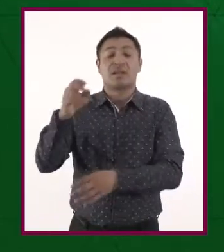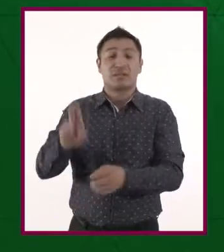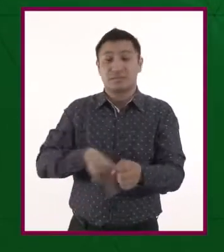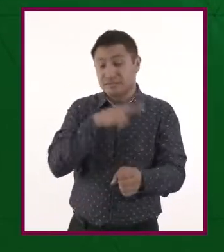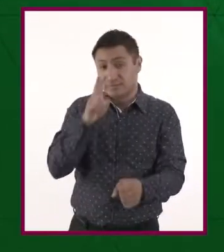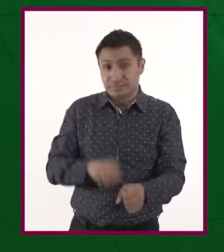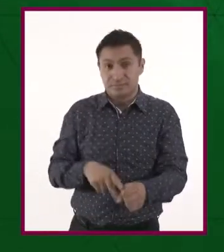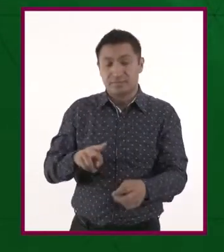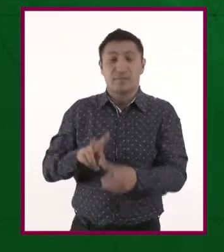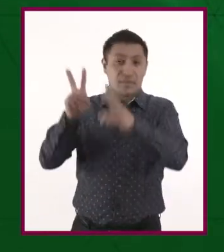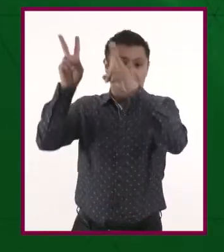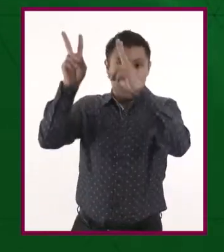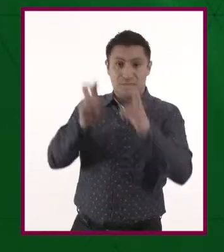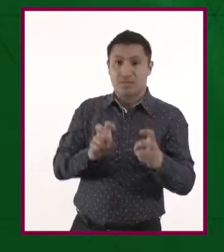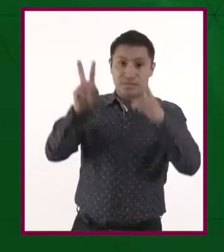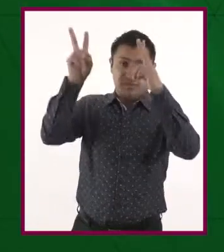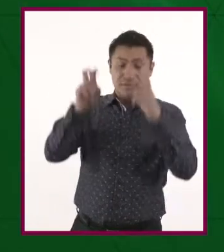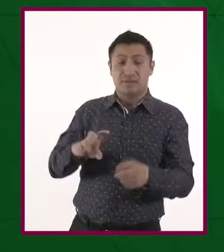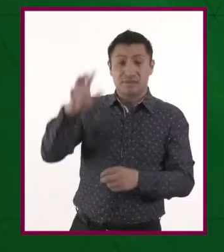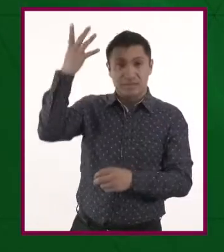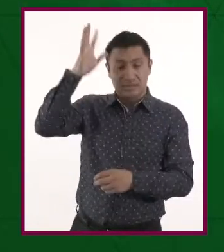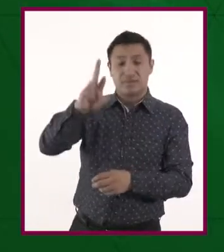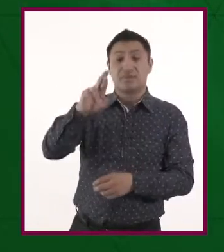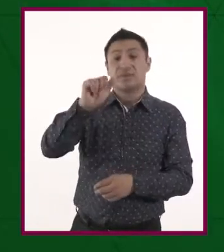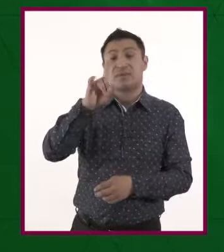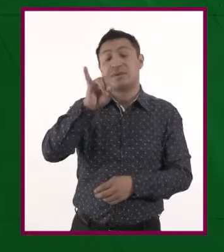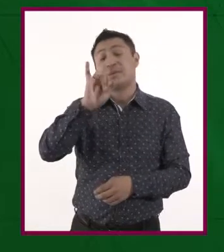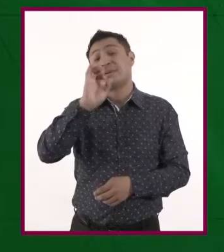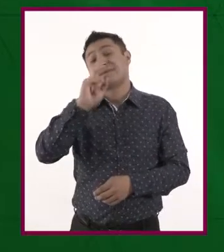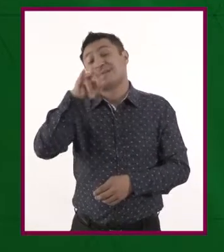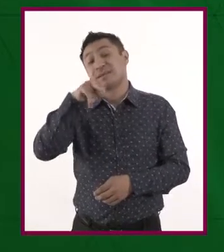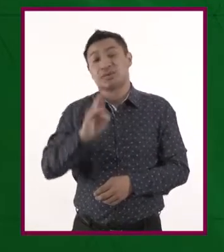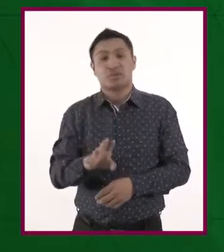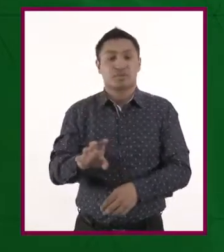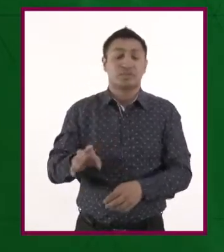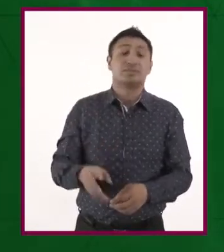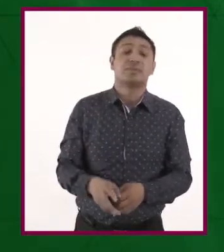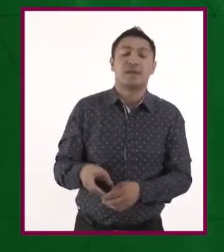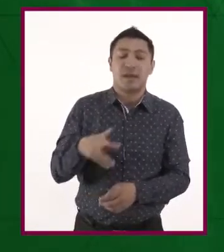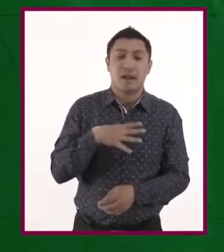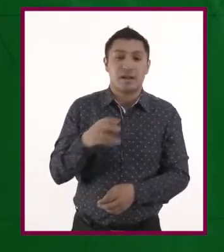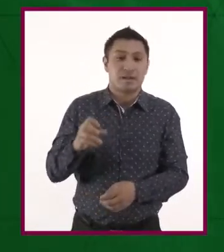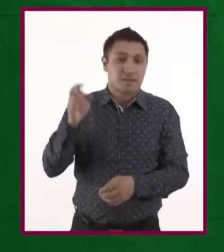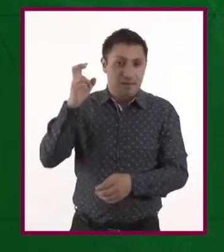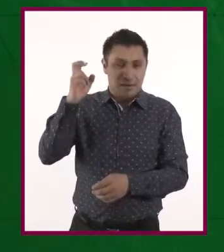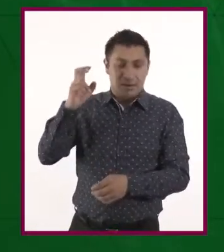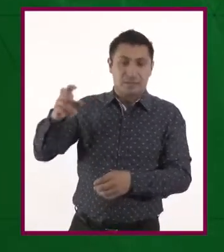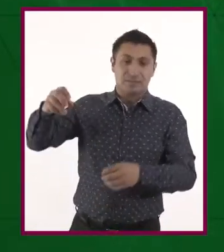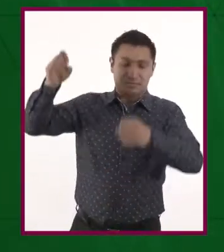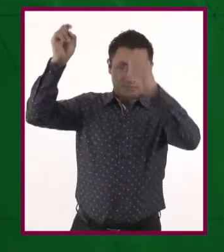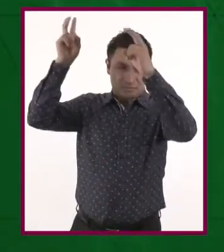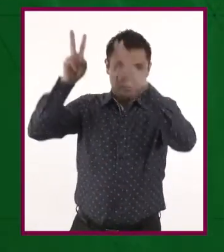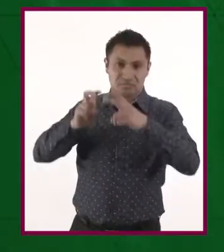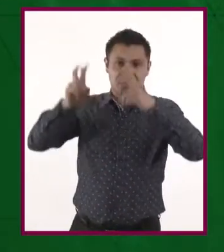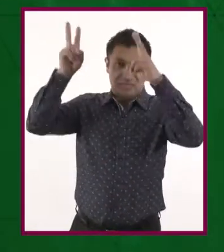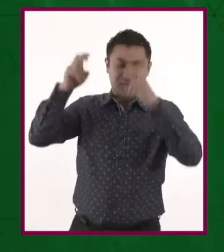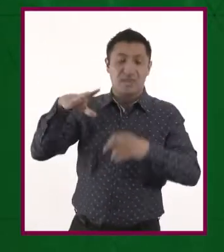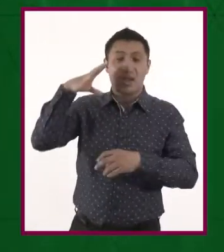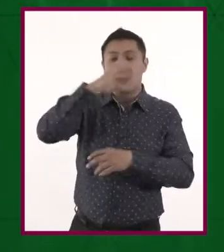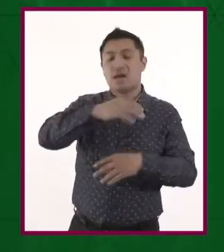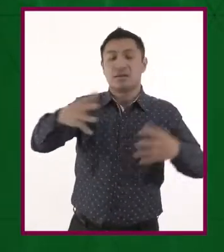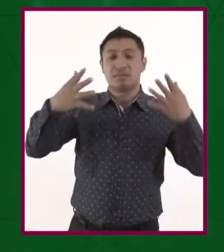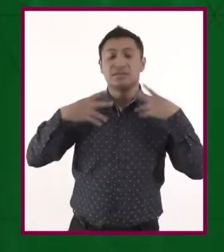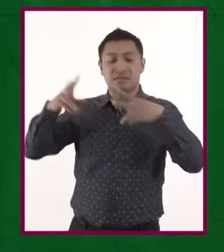Se capta del sol gracias a la radiación electromagnética, producto de reacciones atómicas que generan calor